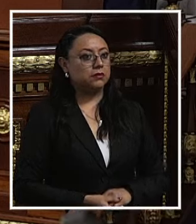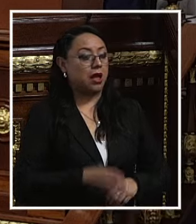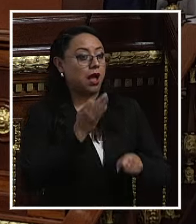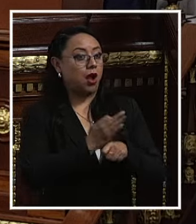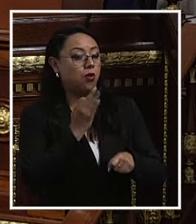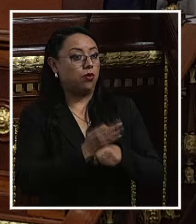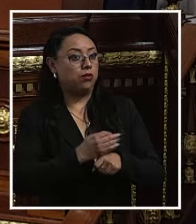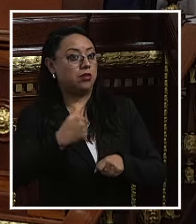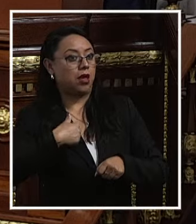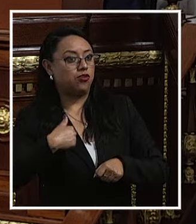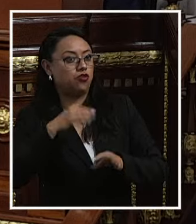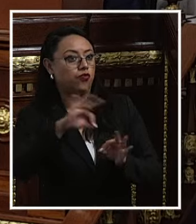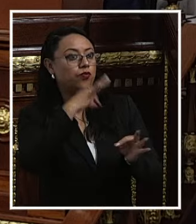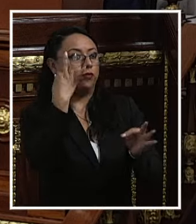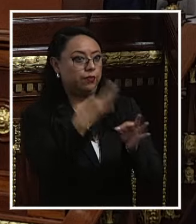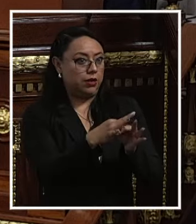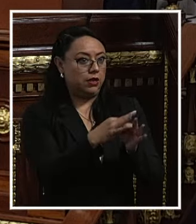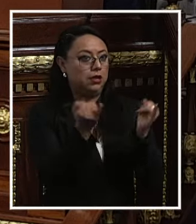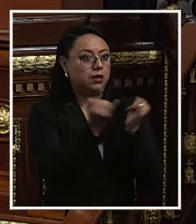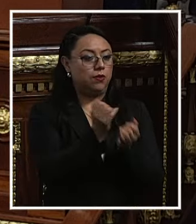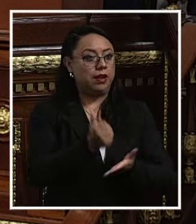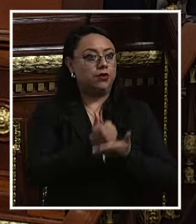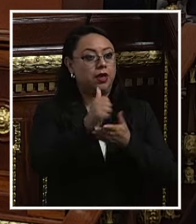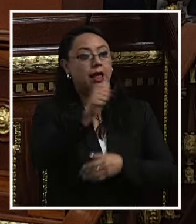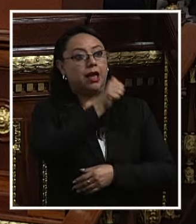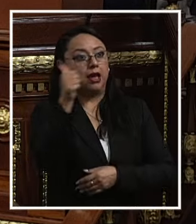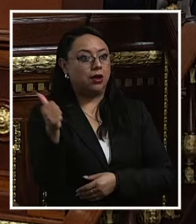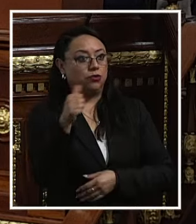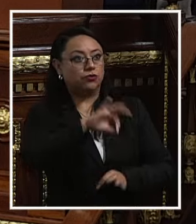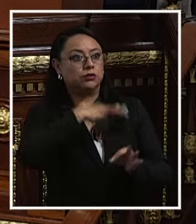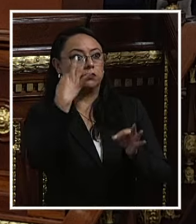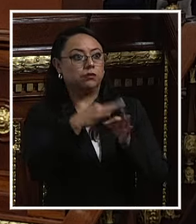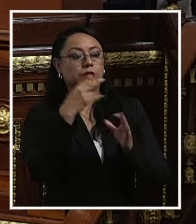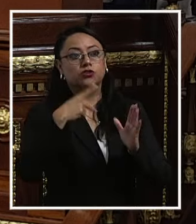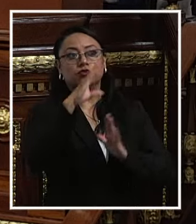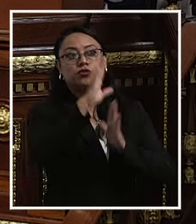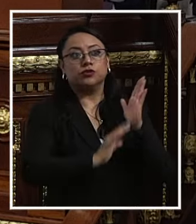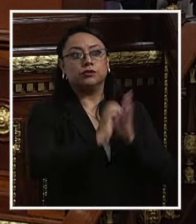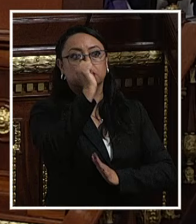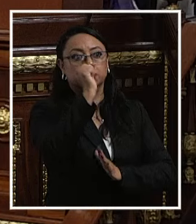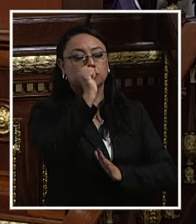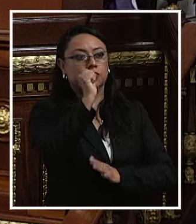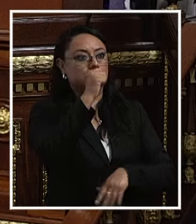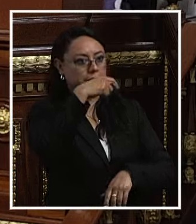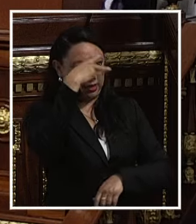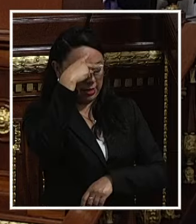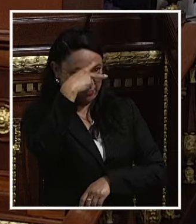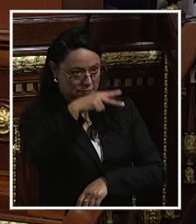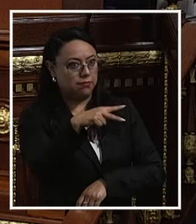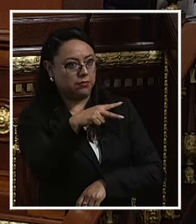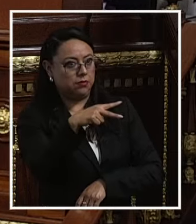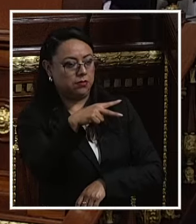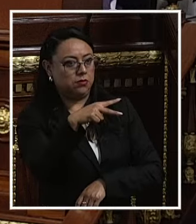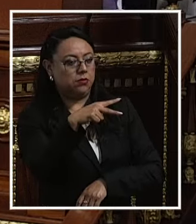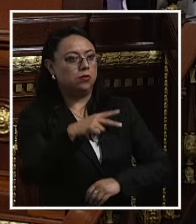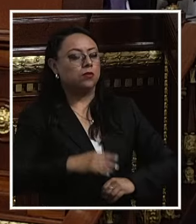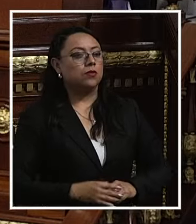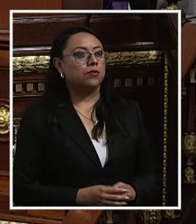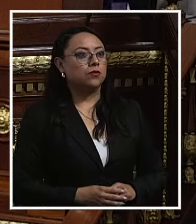Guardar y hacer guardar la Constitución Política de los Estados Unidos Mexicanos